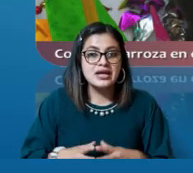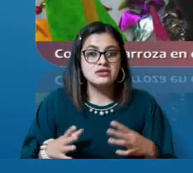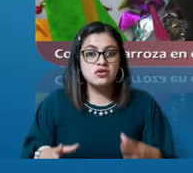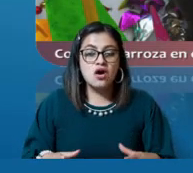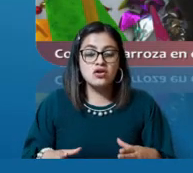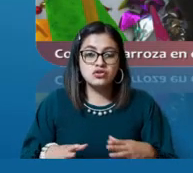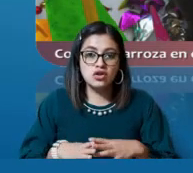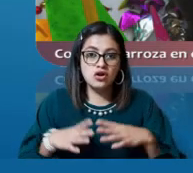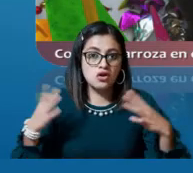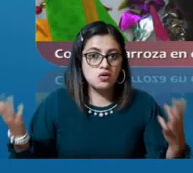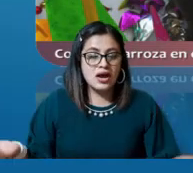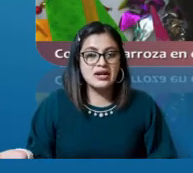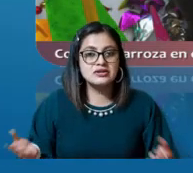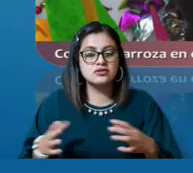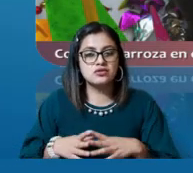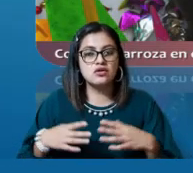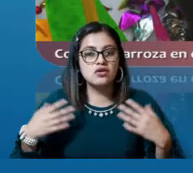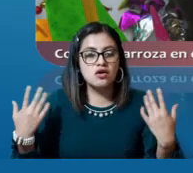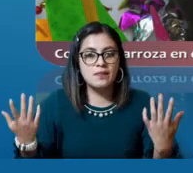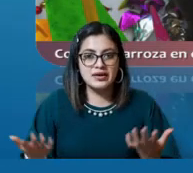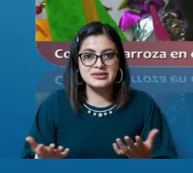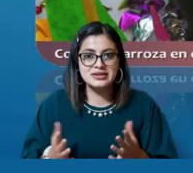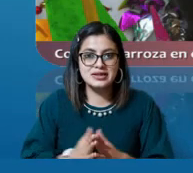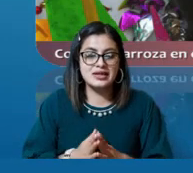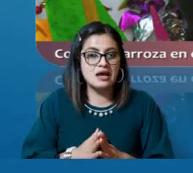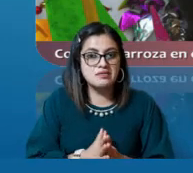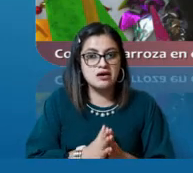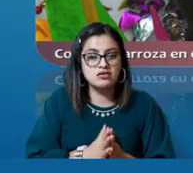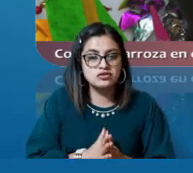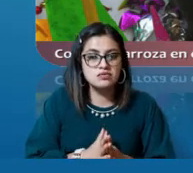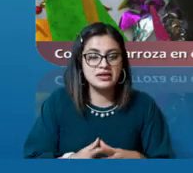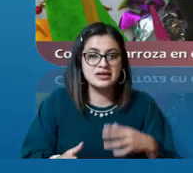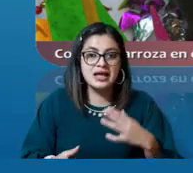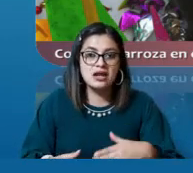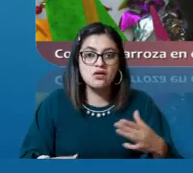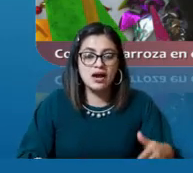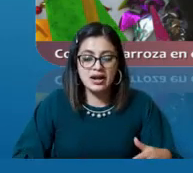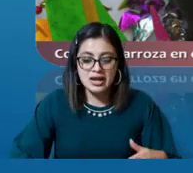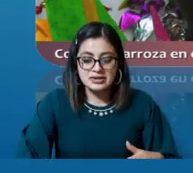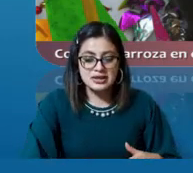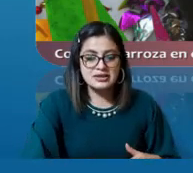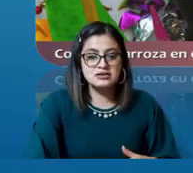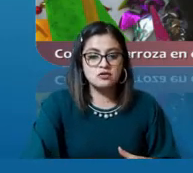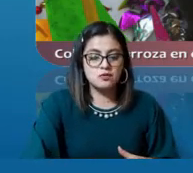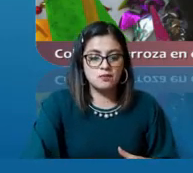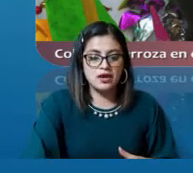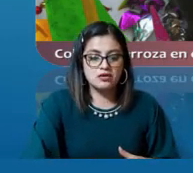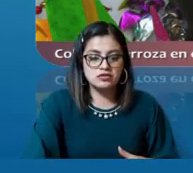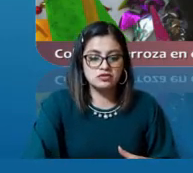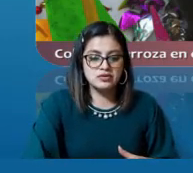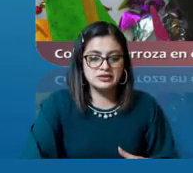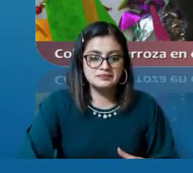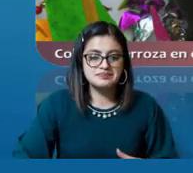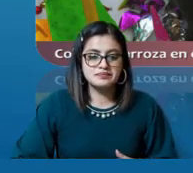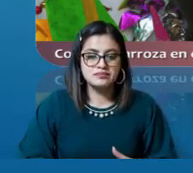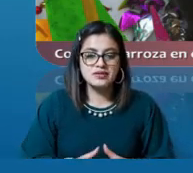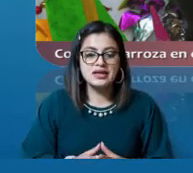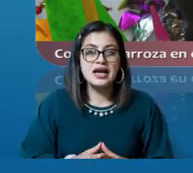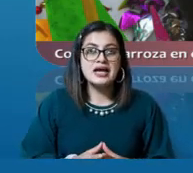costumbre. No todos los lugares o todos los países tienen las mismas costumbres. Cada lugar tiene sus propias